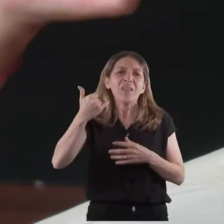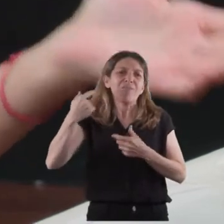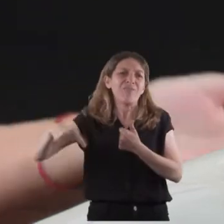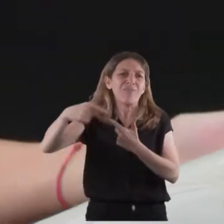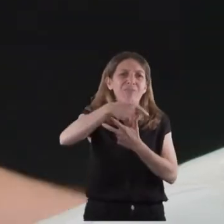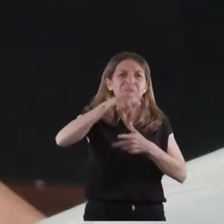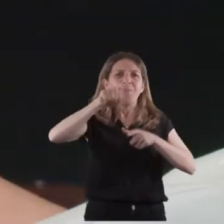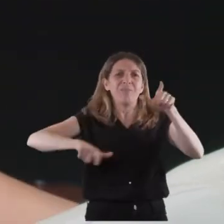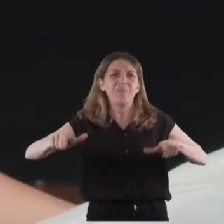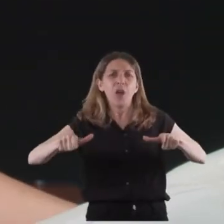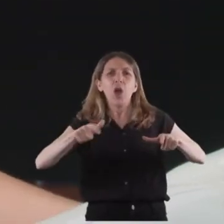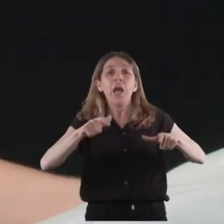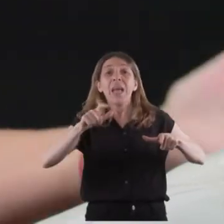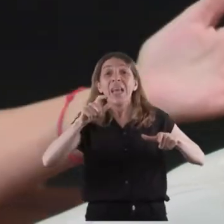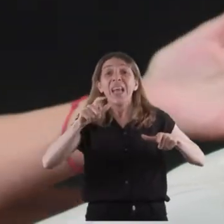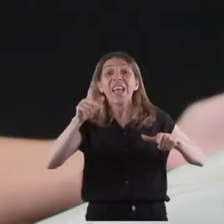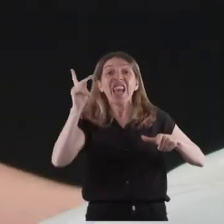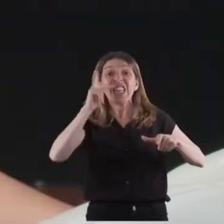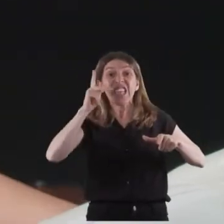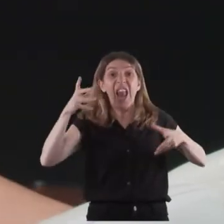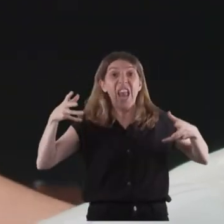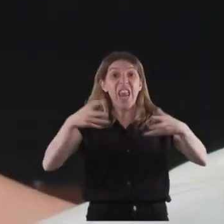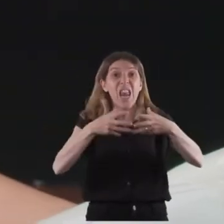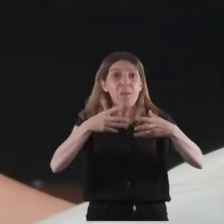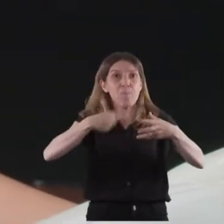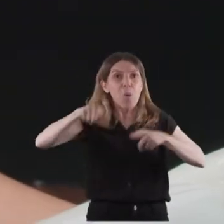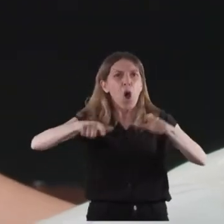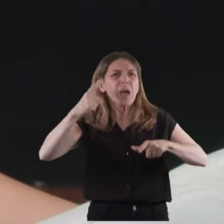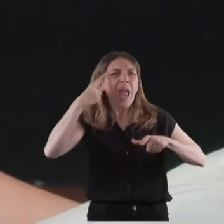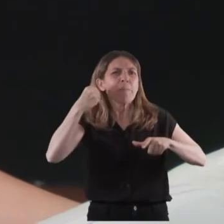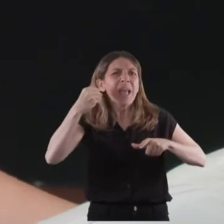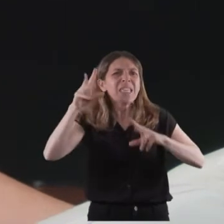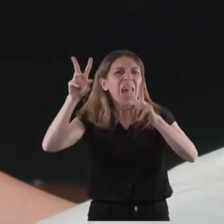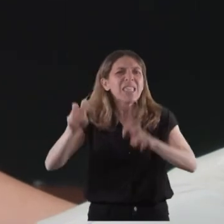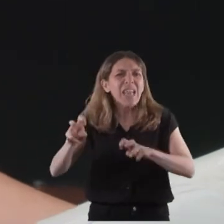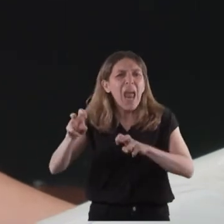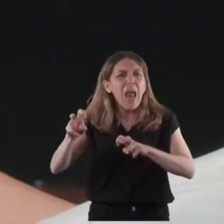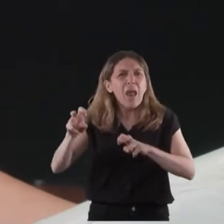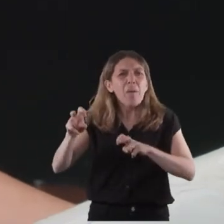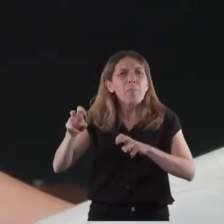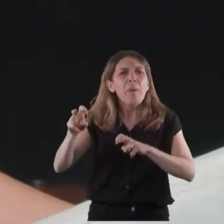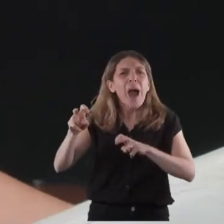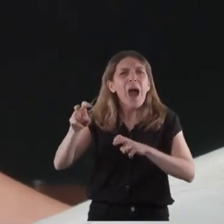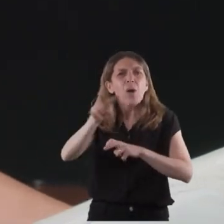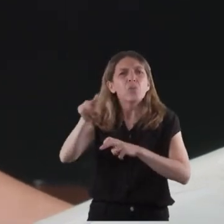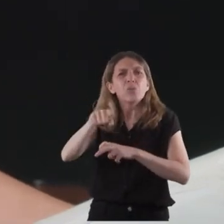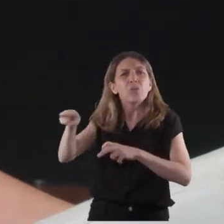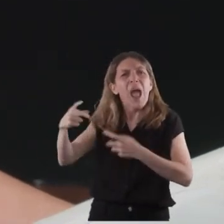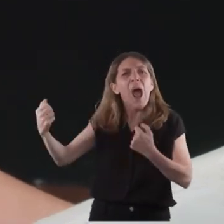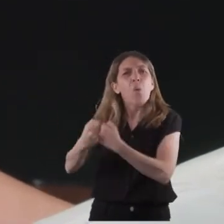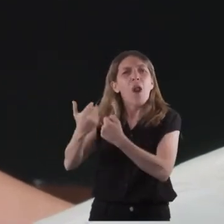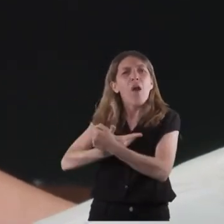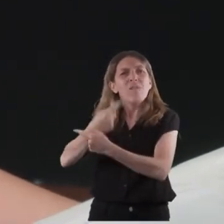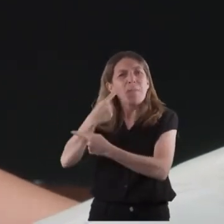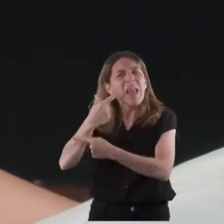existe en el kirchnerismo sobre estas negociaciones con el acuerdo con el fondo monetario internacional está